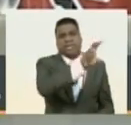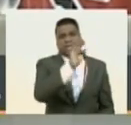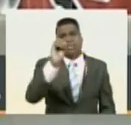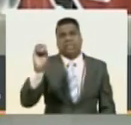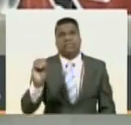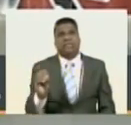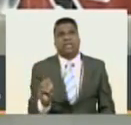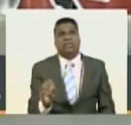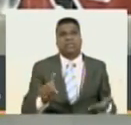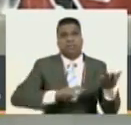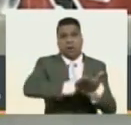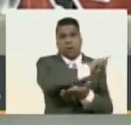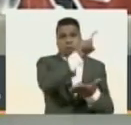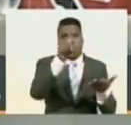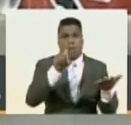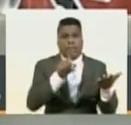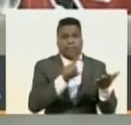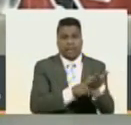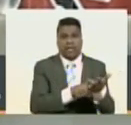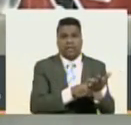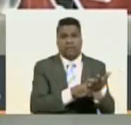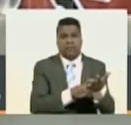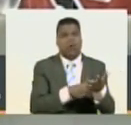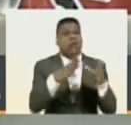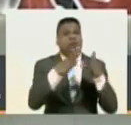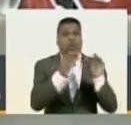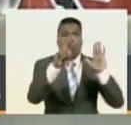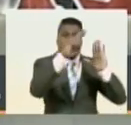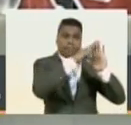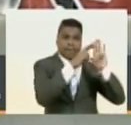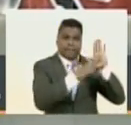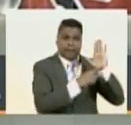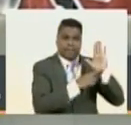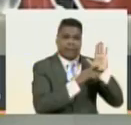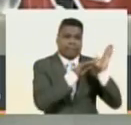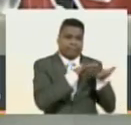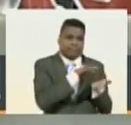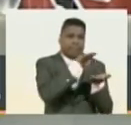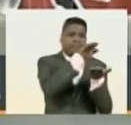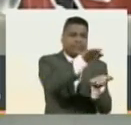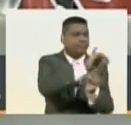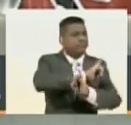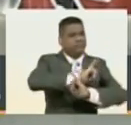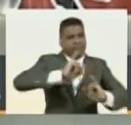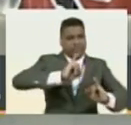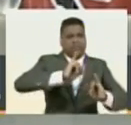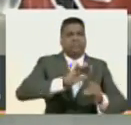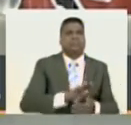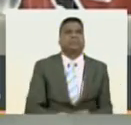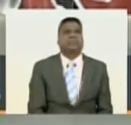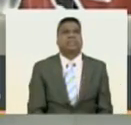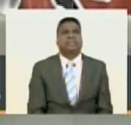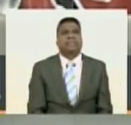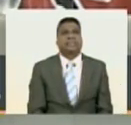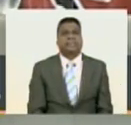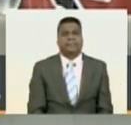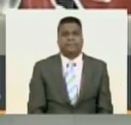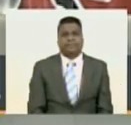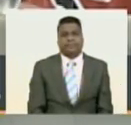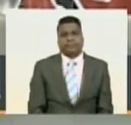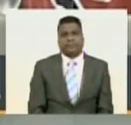ido completaron sus recaudos y quedarán en el sector correspondiente como candidato o como